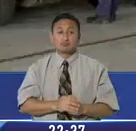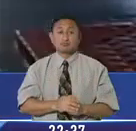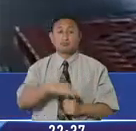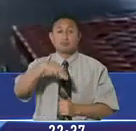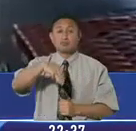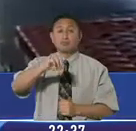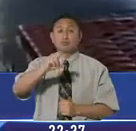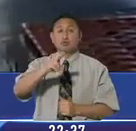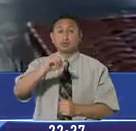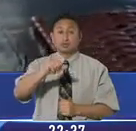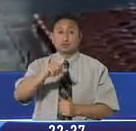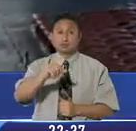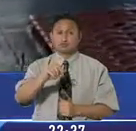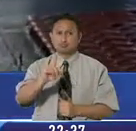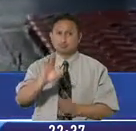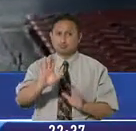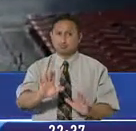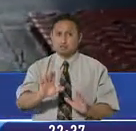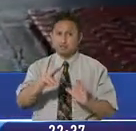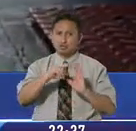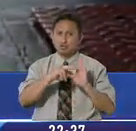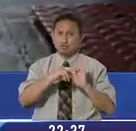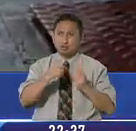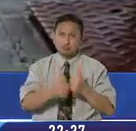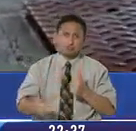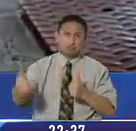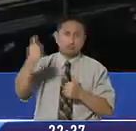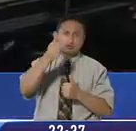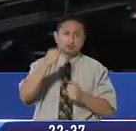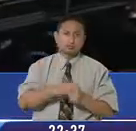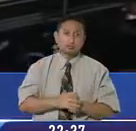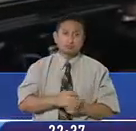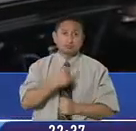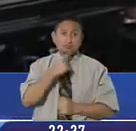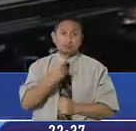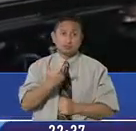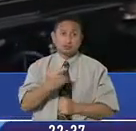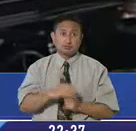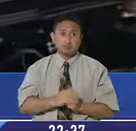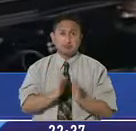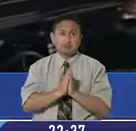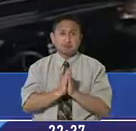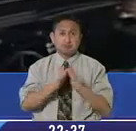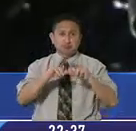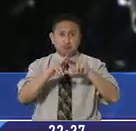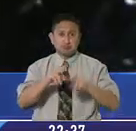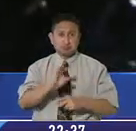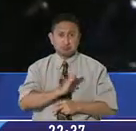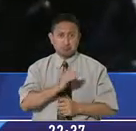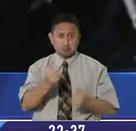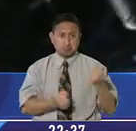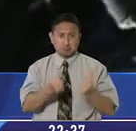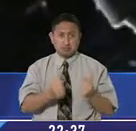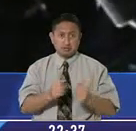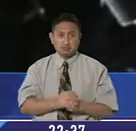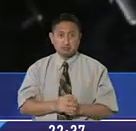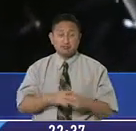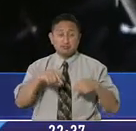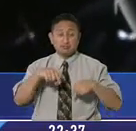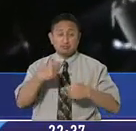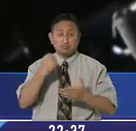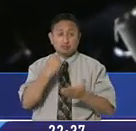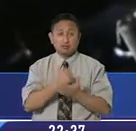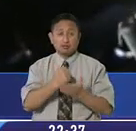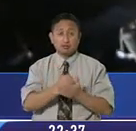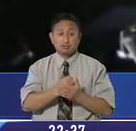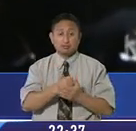estaría saltándose un requerimiento de norma superior al determinar que no se pida la revisión técnica vehicular para los automotores que sean matriculados